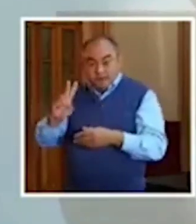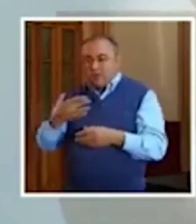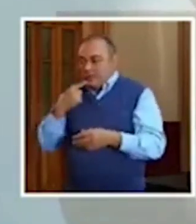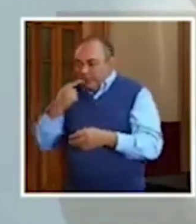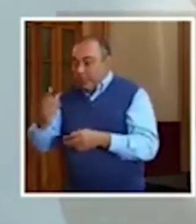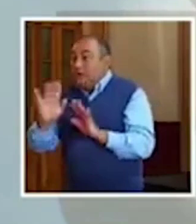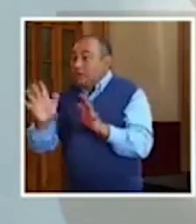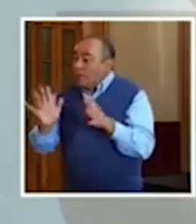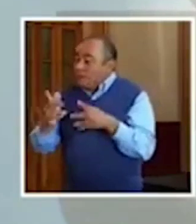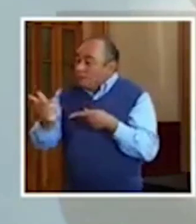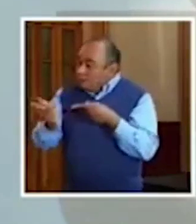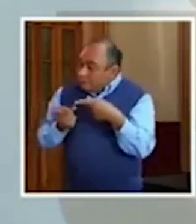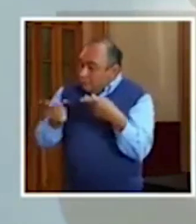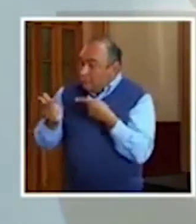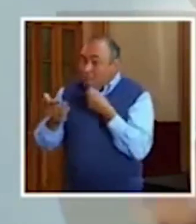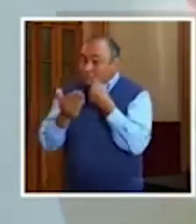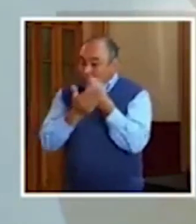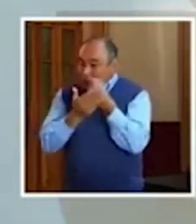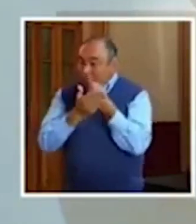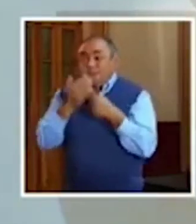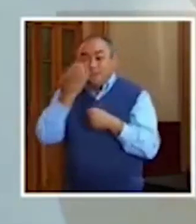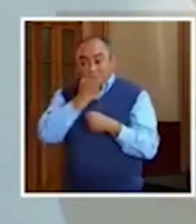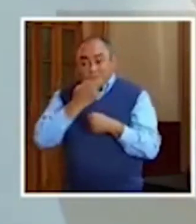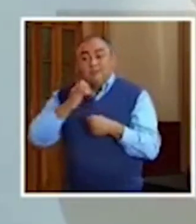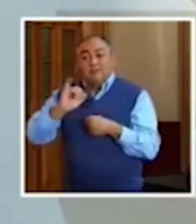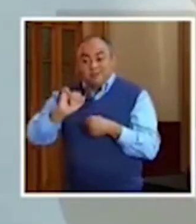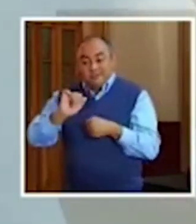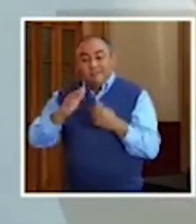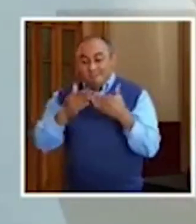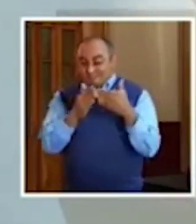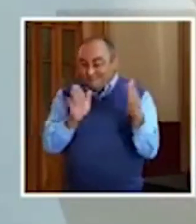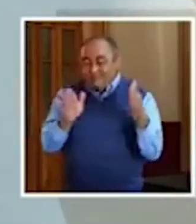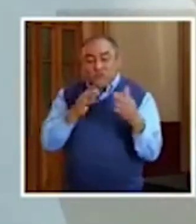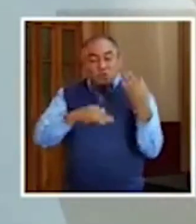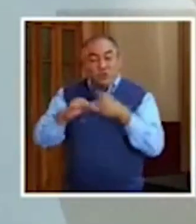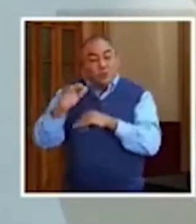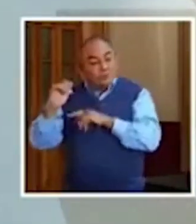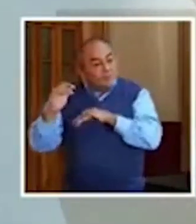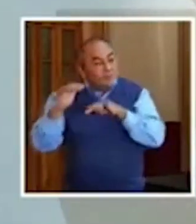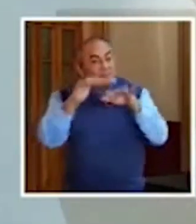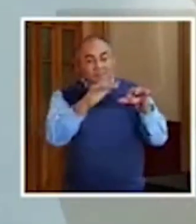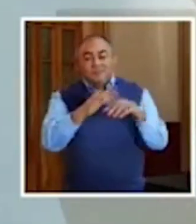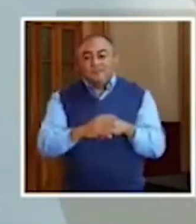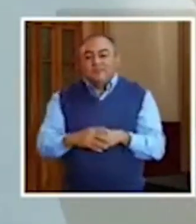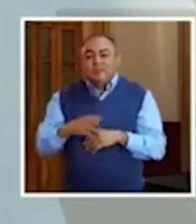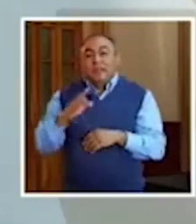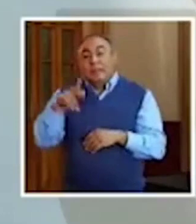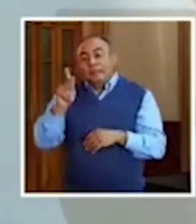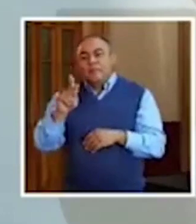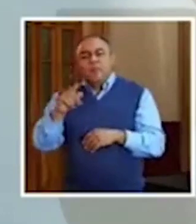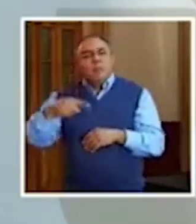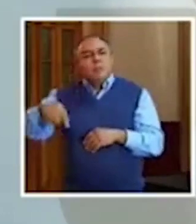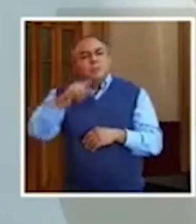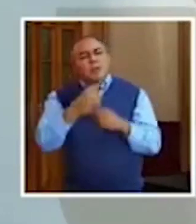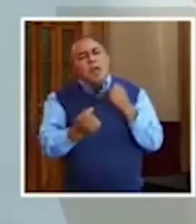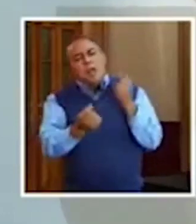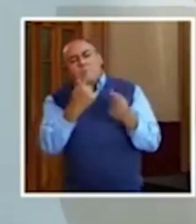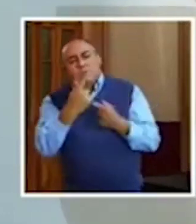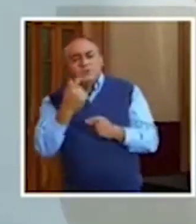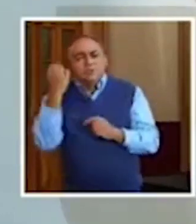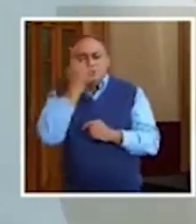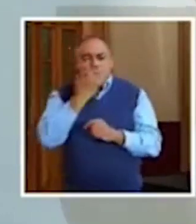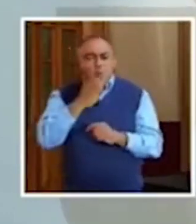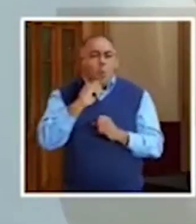preparando, que nos hablaran si ocupaban algo específico, alguna escuela, algún plantel